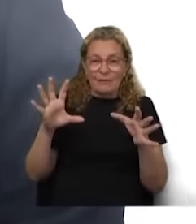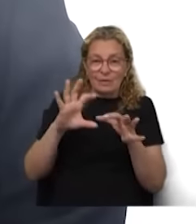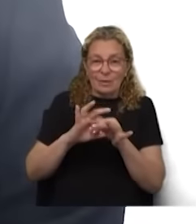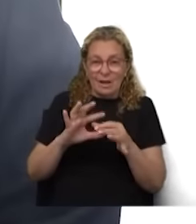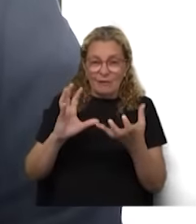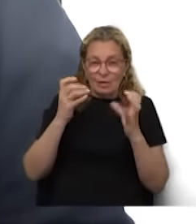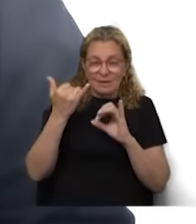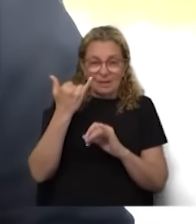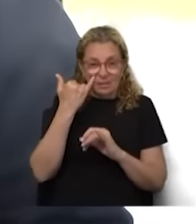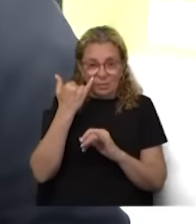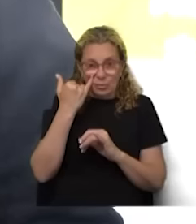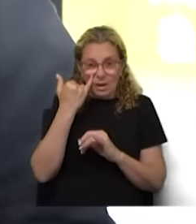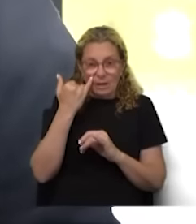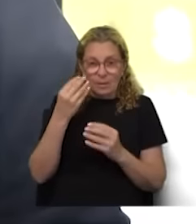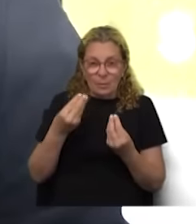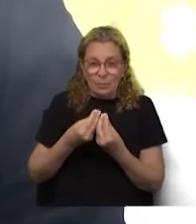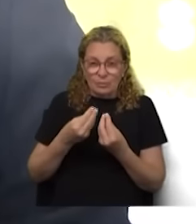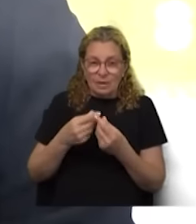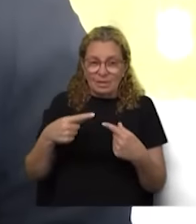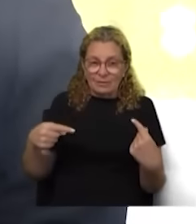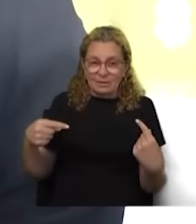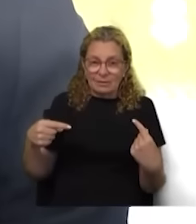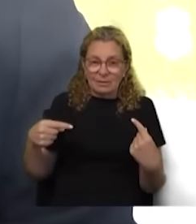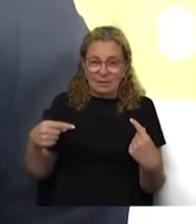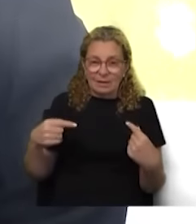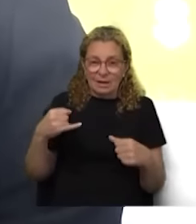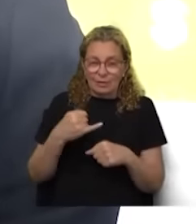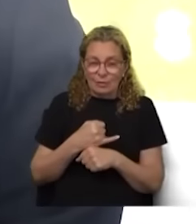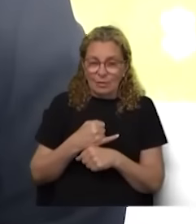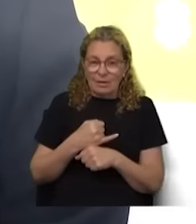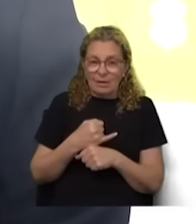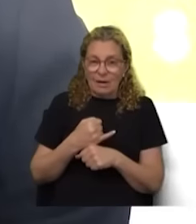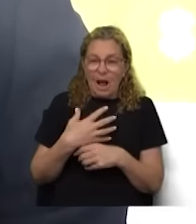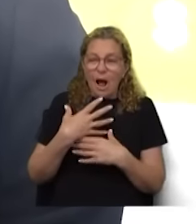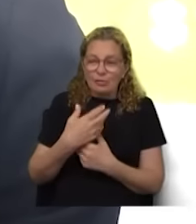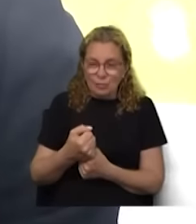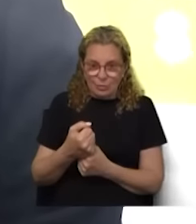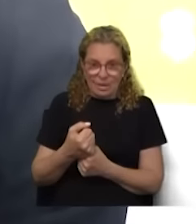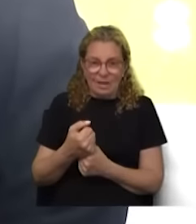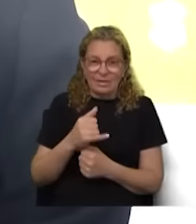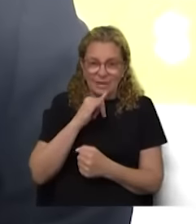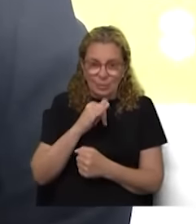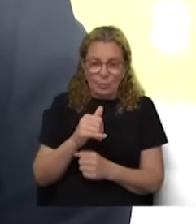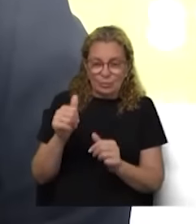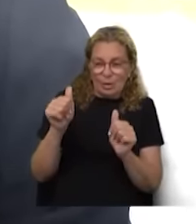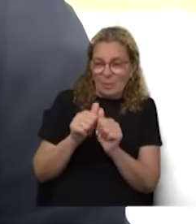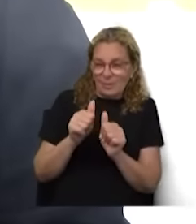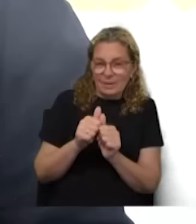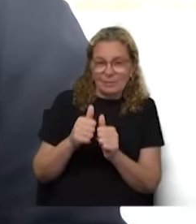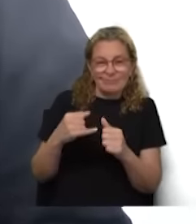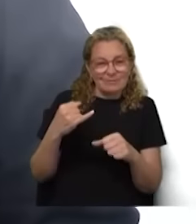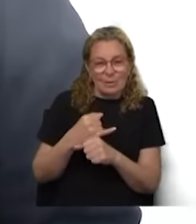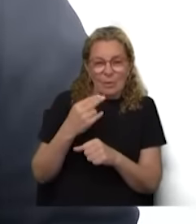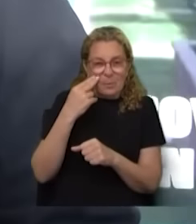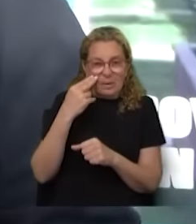violencia sexual en que muchas veces este han fallado los mecanismos de contención de denuncia de acompañamiento y